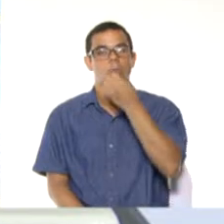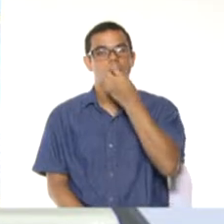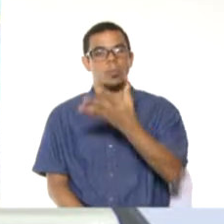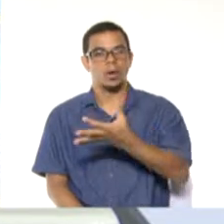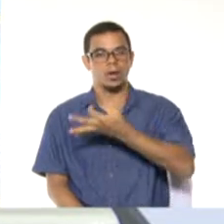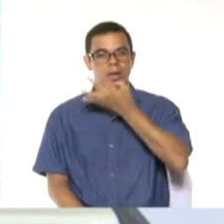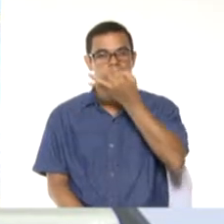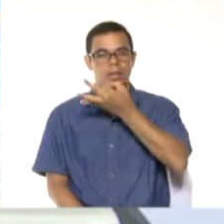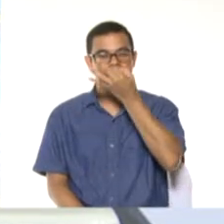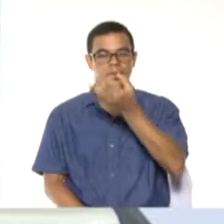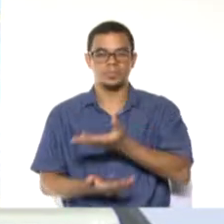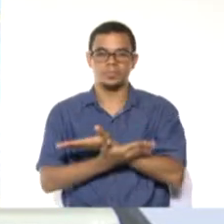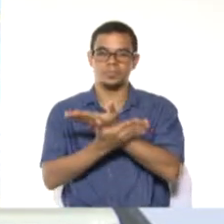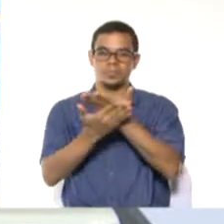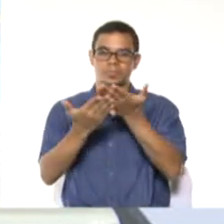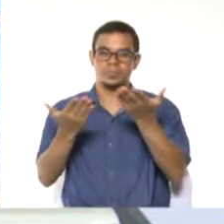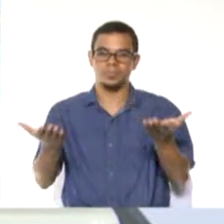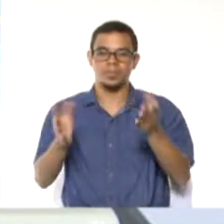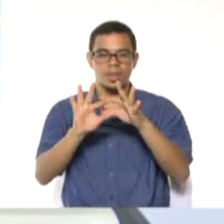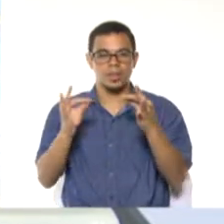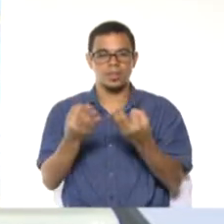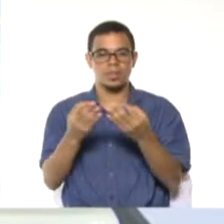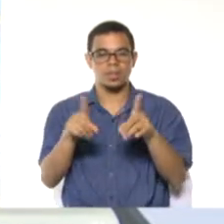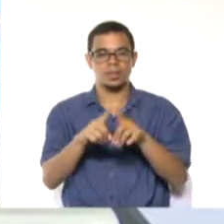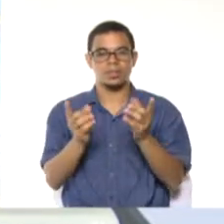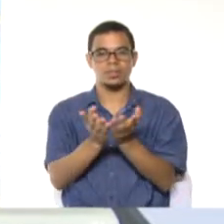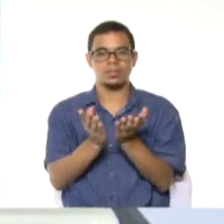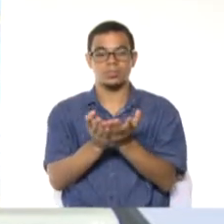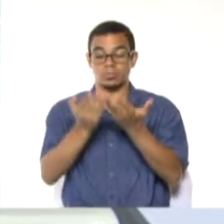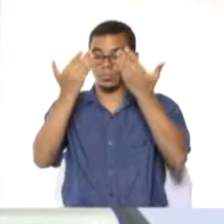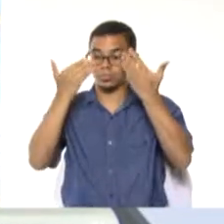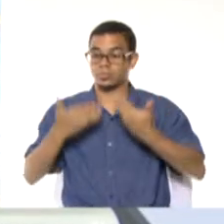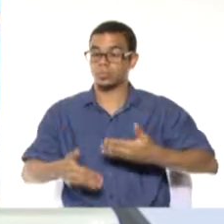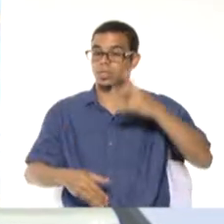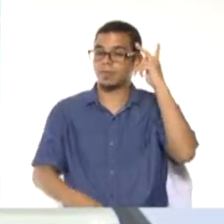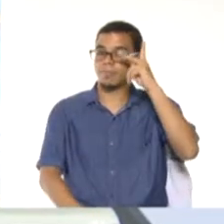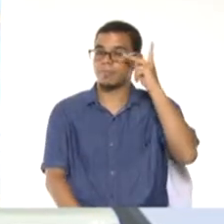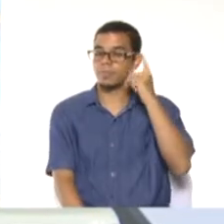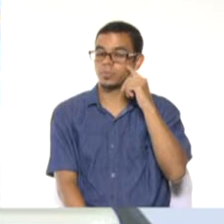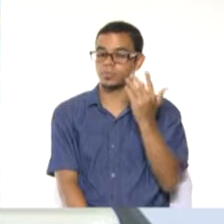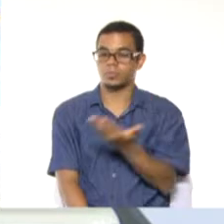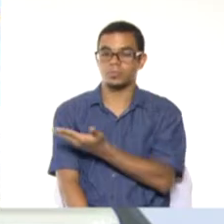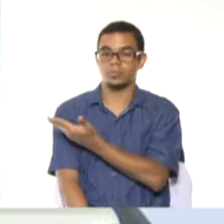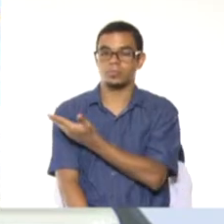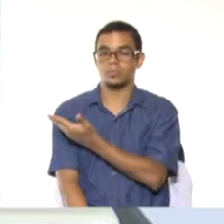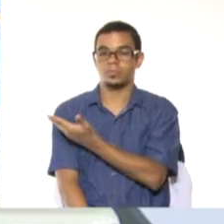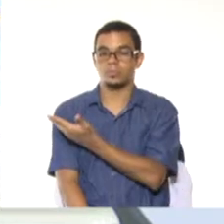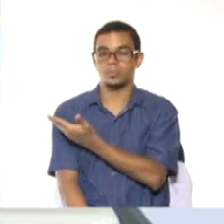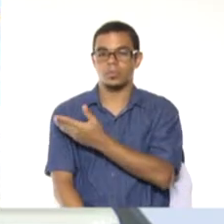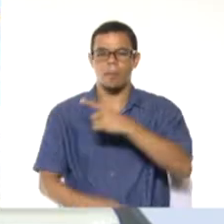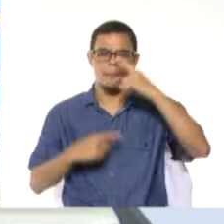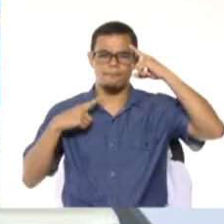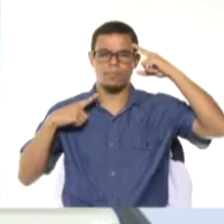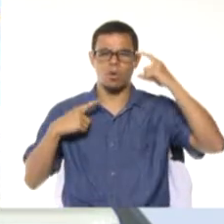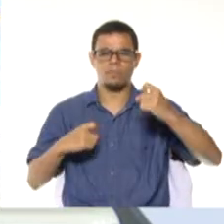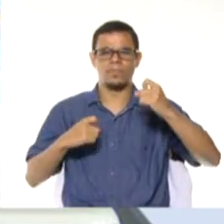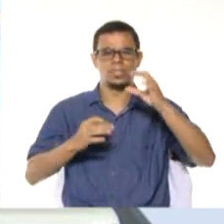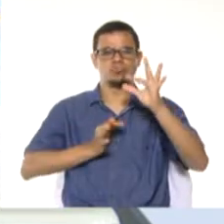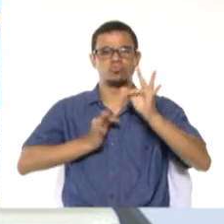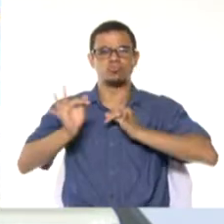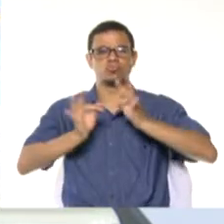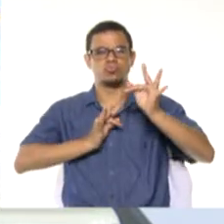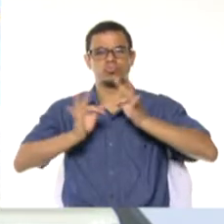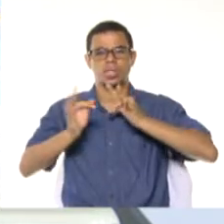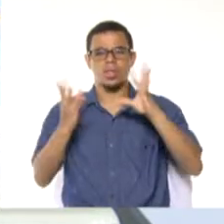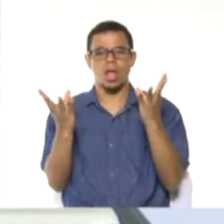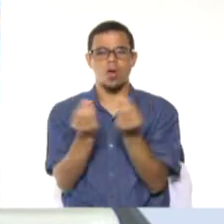Buenas tardes, familia venezolana. Bienvenidos a su espacio Cada Familia, una Escuela. Quien les habla el docente Carlos Méndez, especialista en física, acompañándolo como